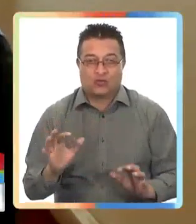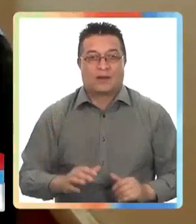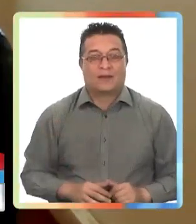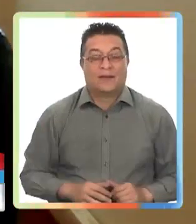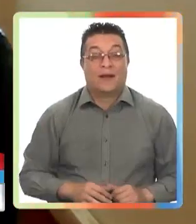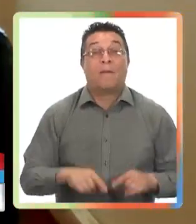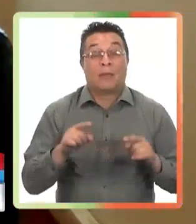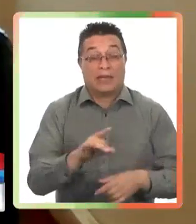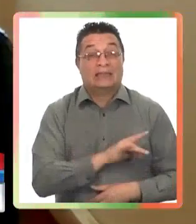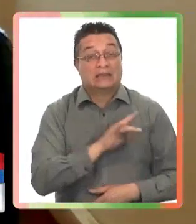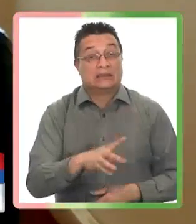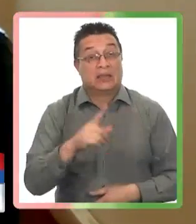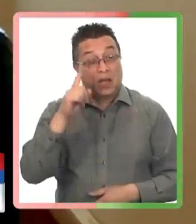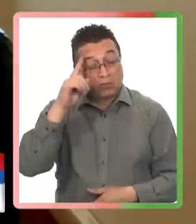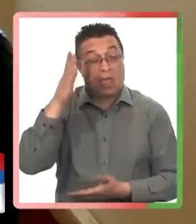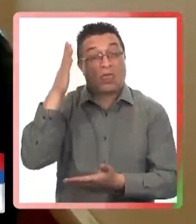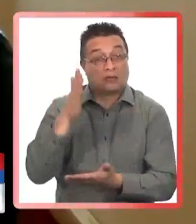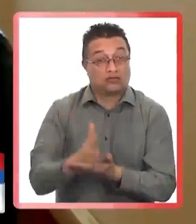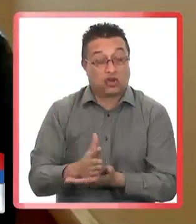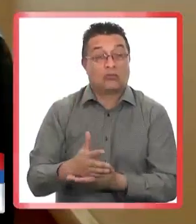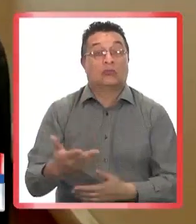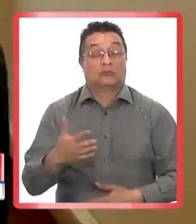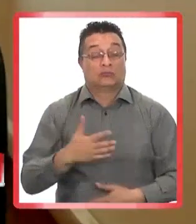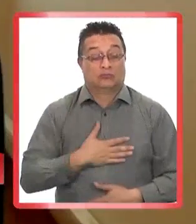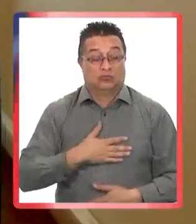momento. Chile tomó la decisión de